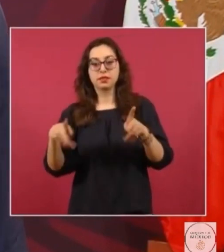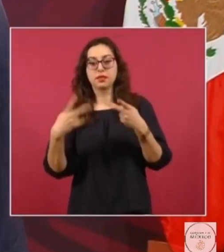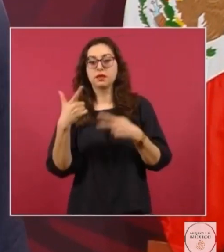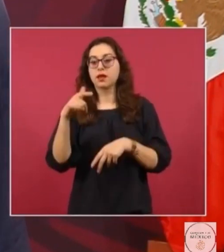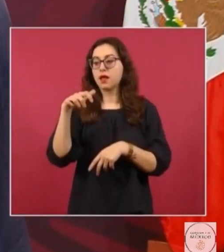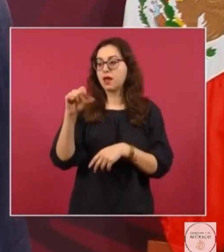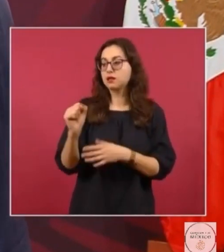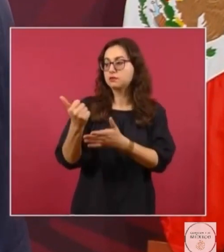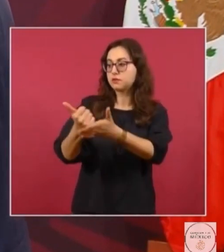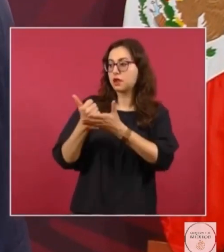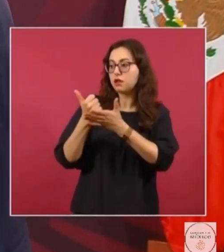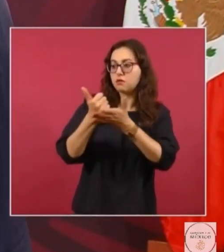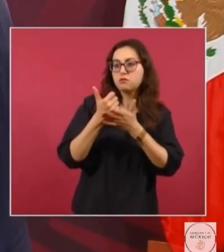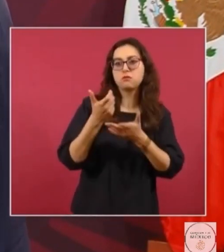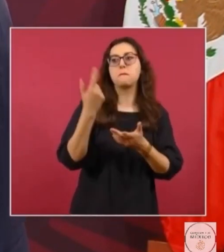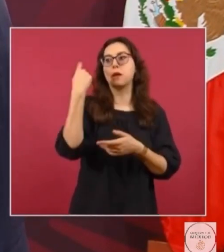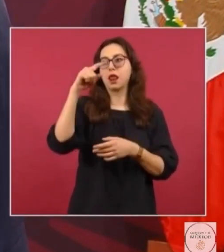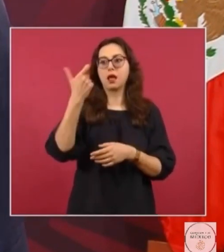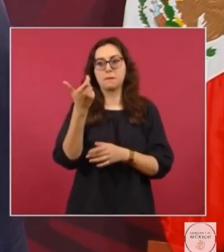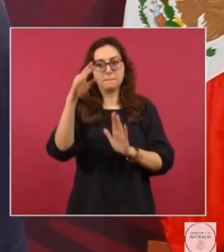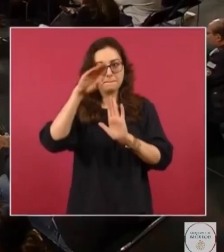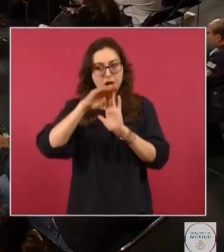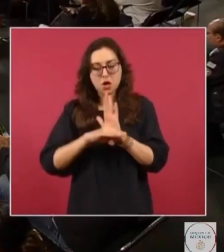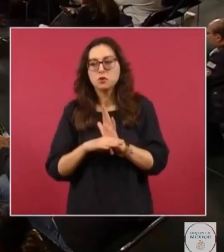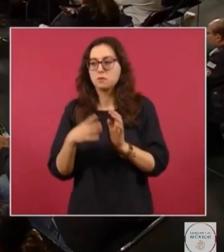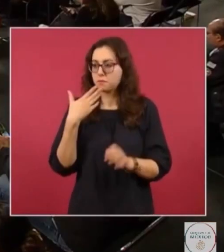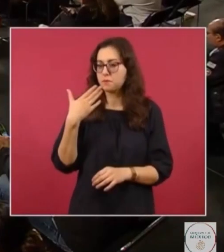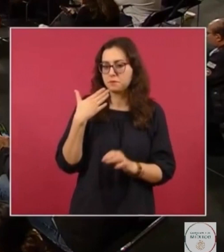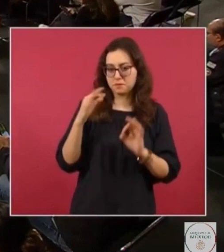Pero bueno, con Calderón